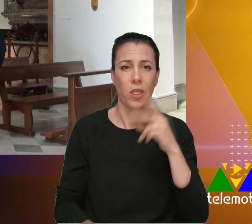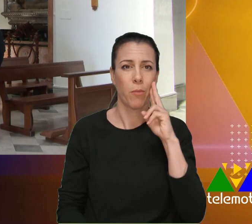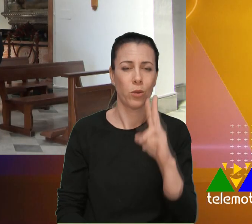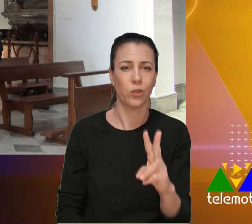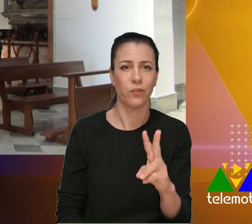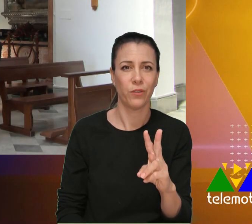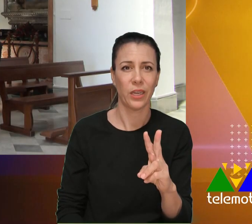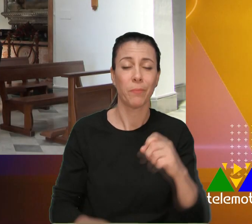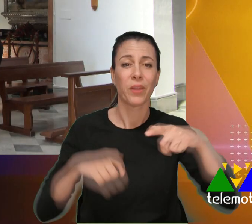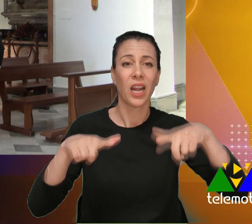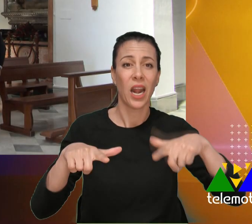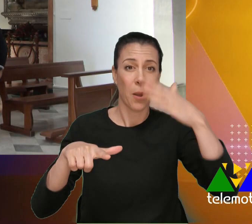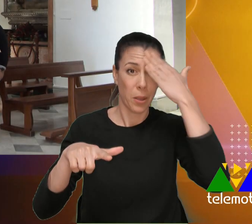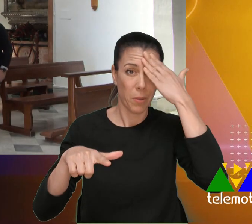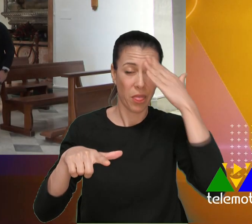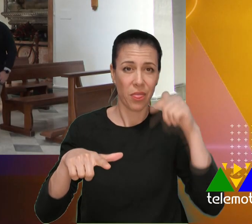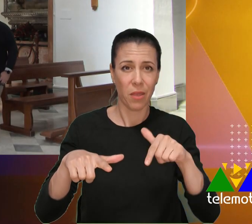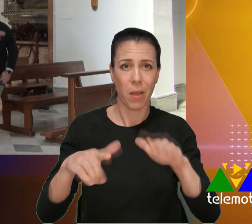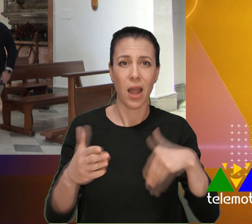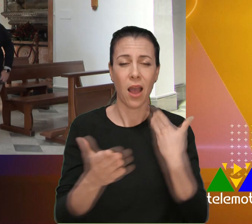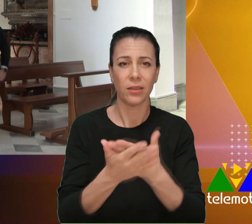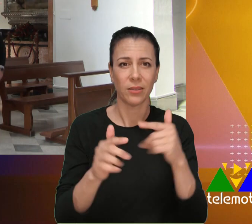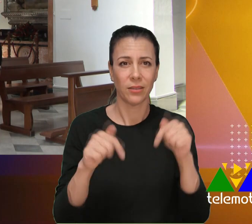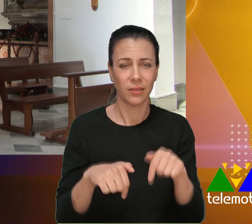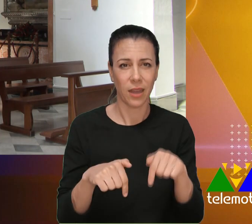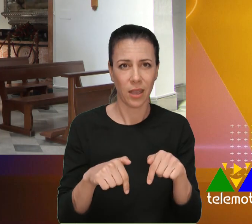decir, la nave principal llegaría hasta aquí,